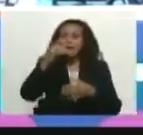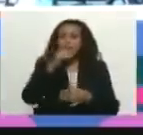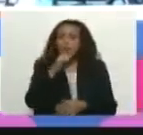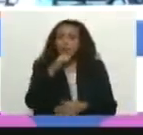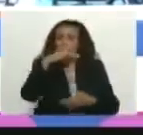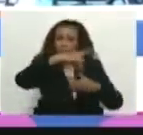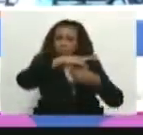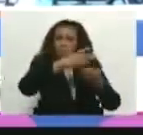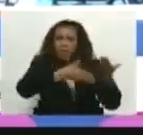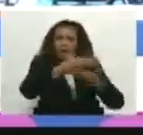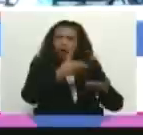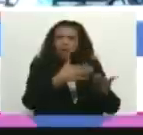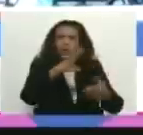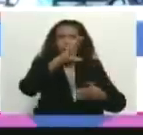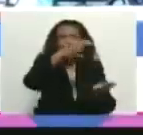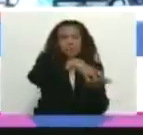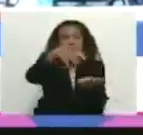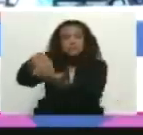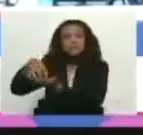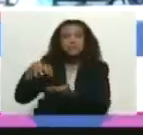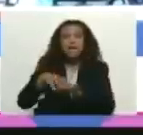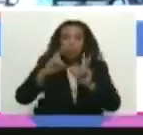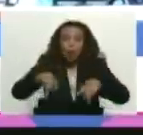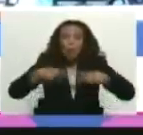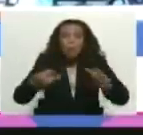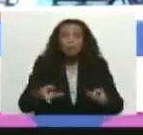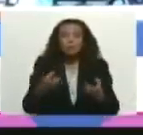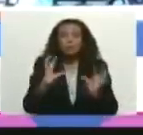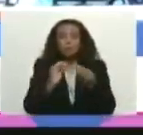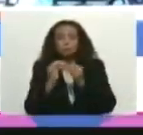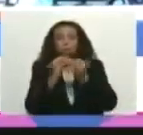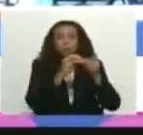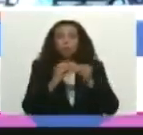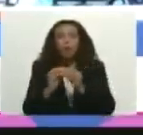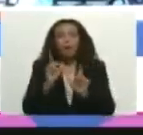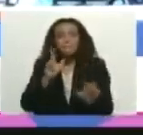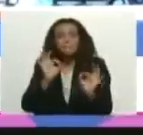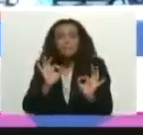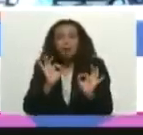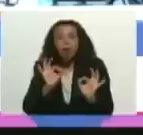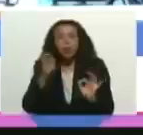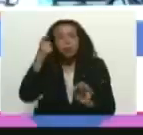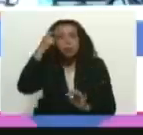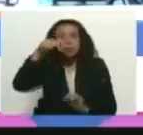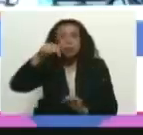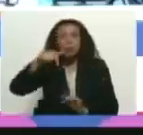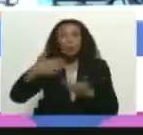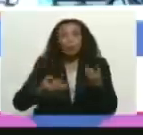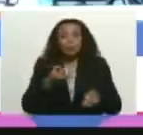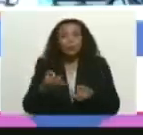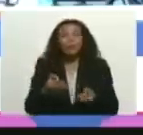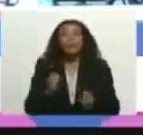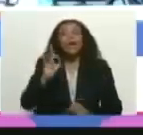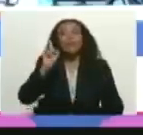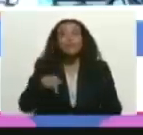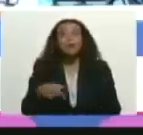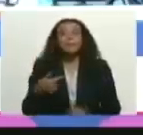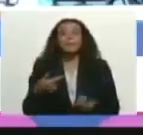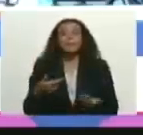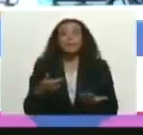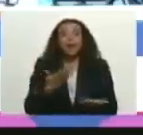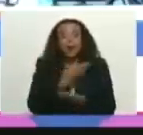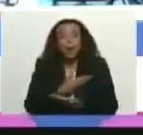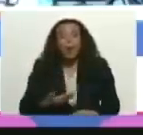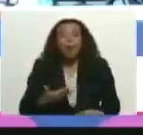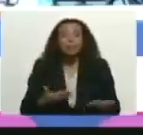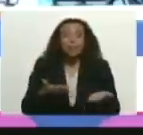propósito de estos centros que han sido rehabilitados, para comentarles el caso particular del día de hoy. Y nos da justamente